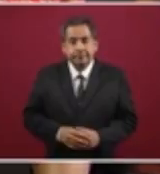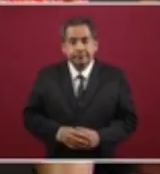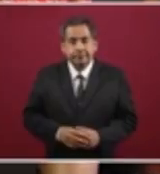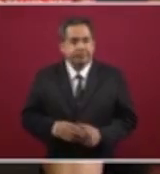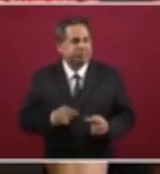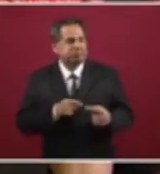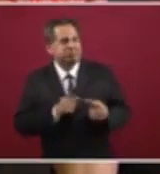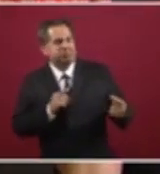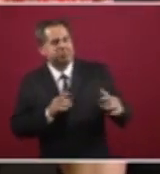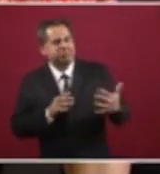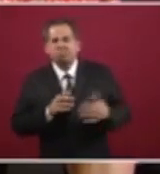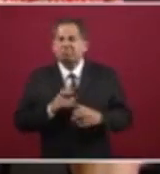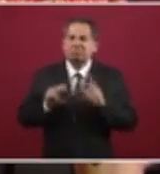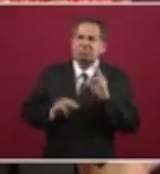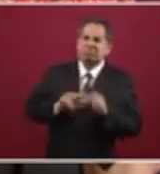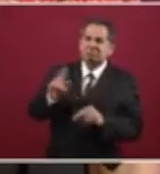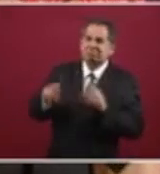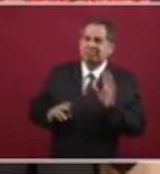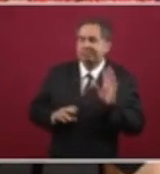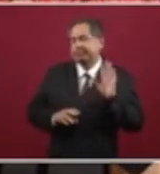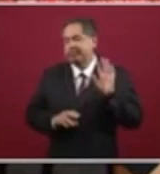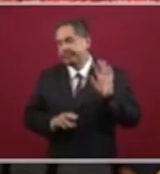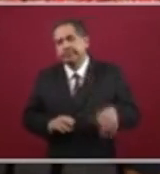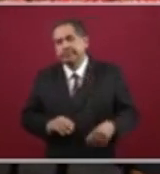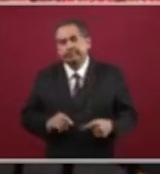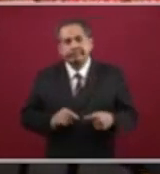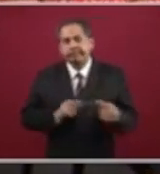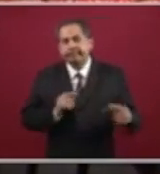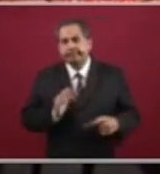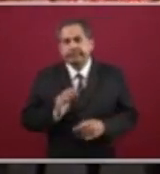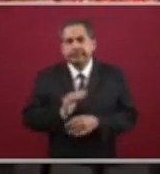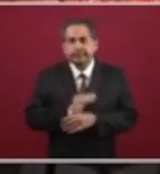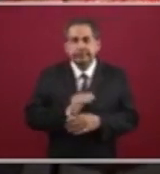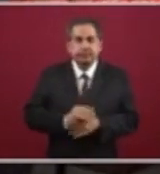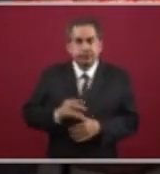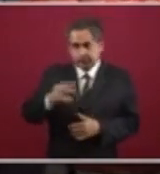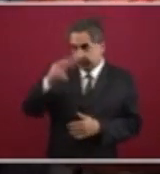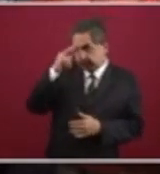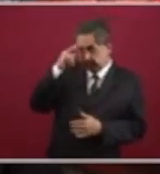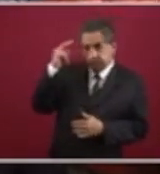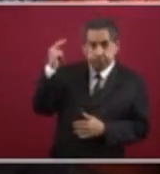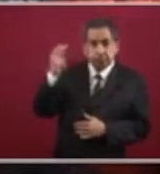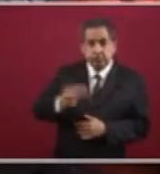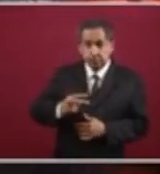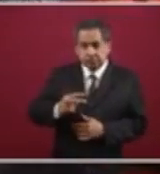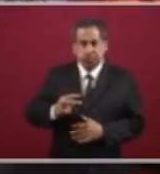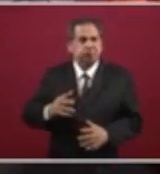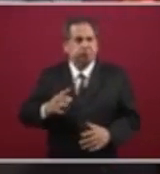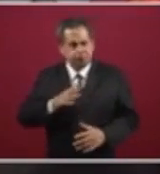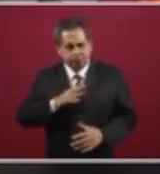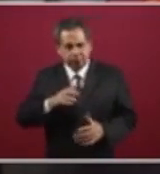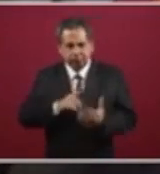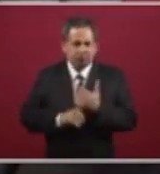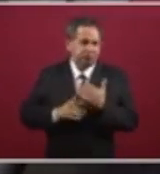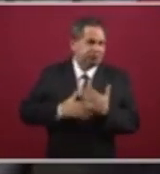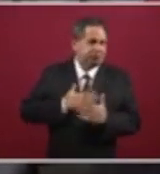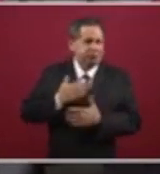digan lo contrario nuestros adversarios. En México hay